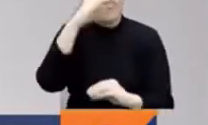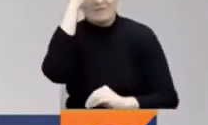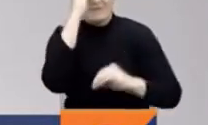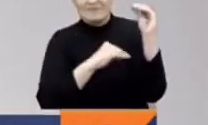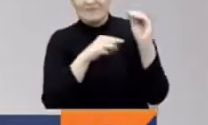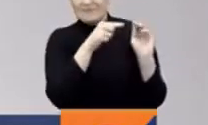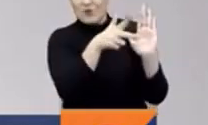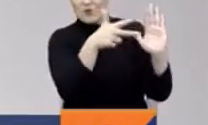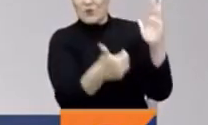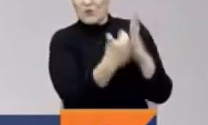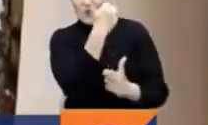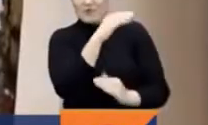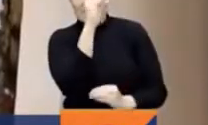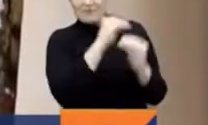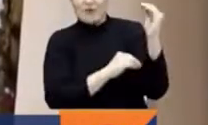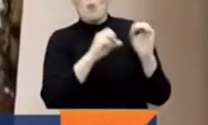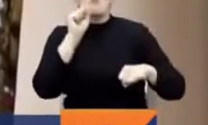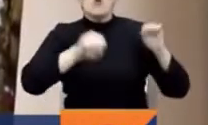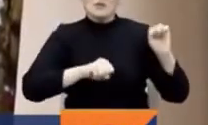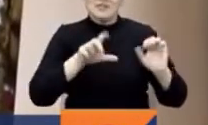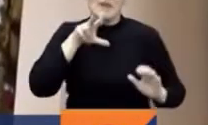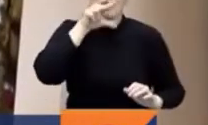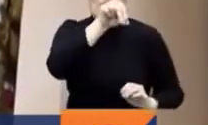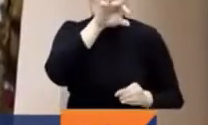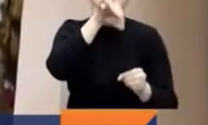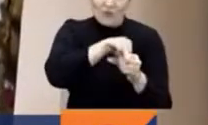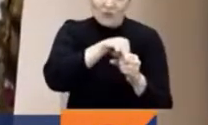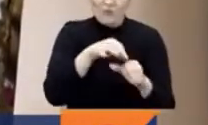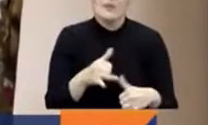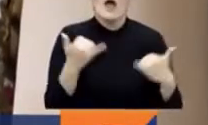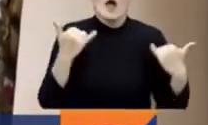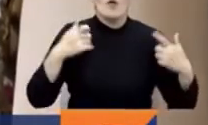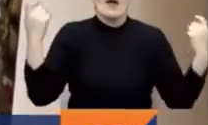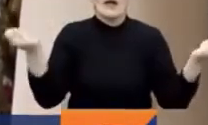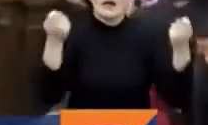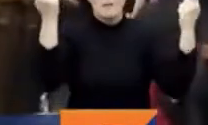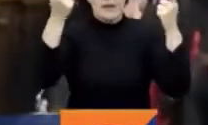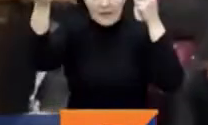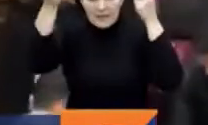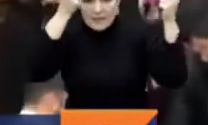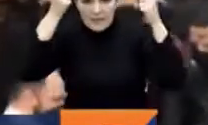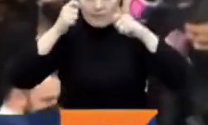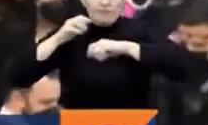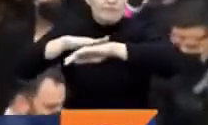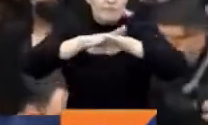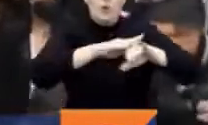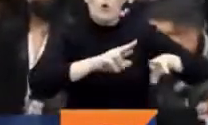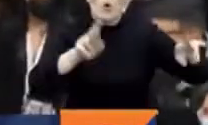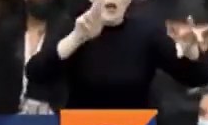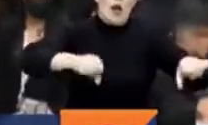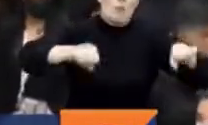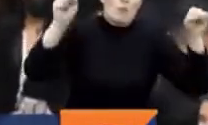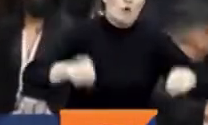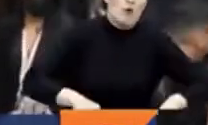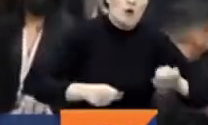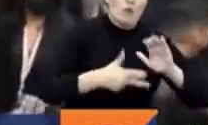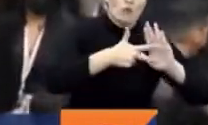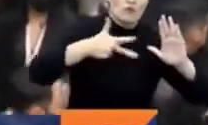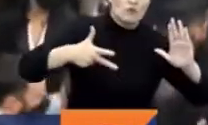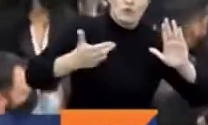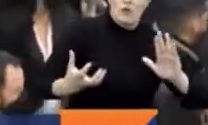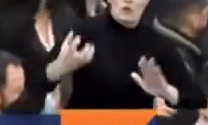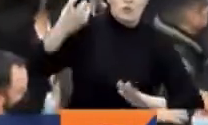sea, que todo este proceso termine en un rechazo. Ahora las campañas diseñan la estrategia, el apruebo para dejar a un lado la constitución de la